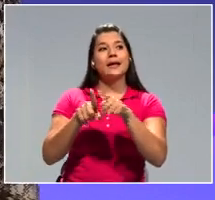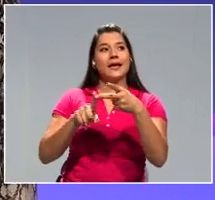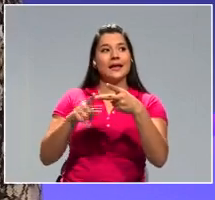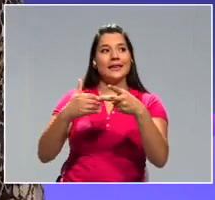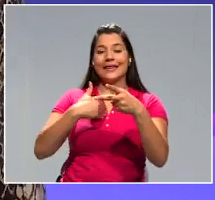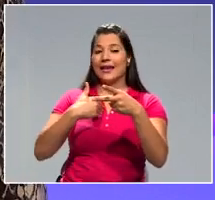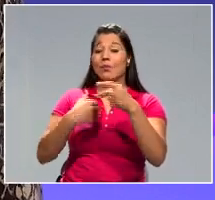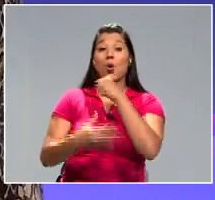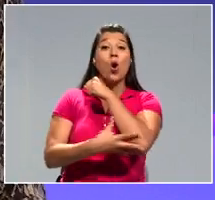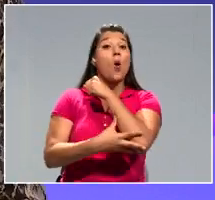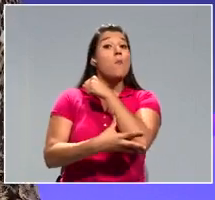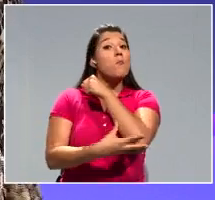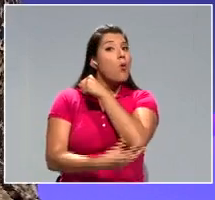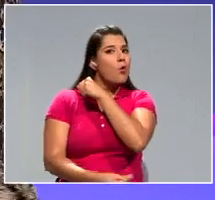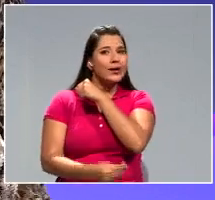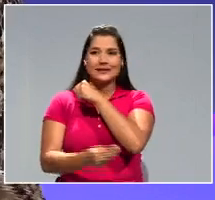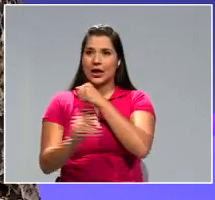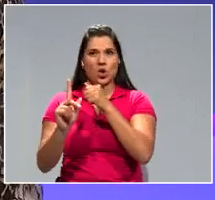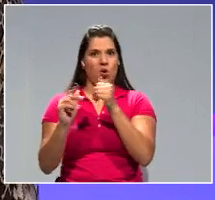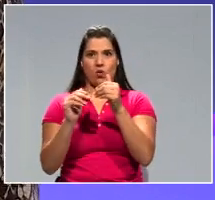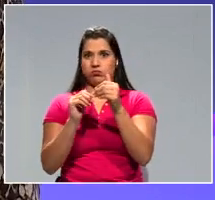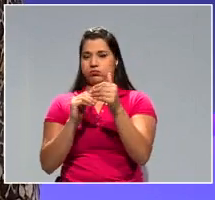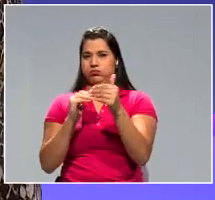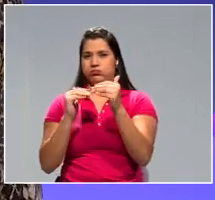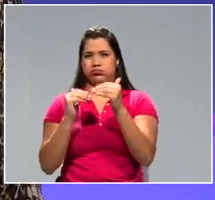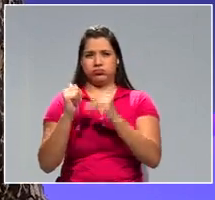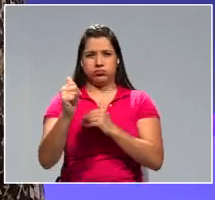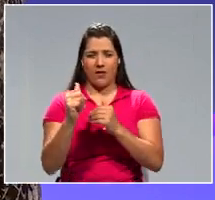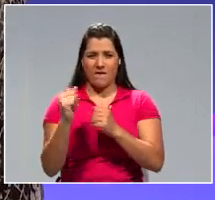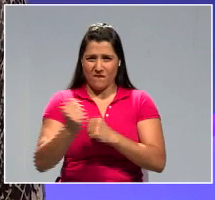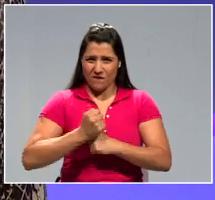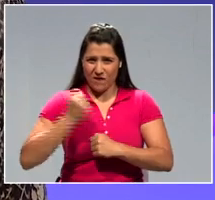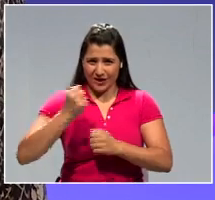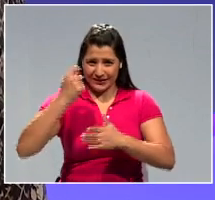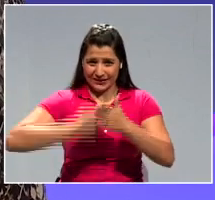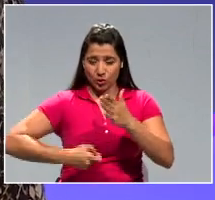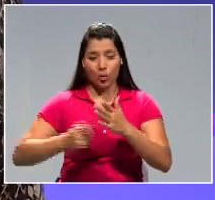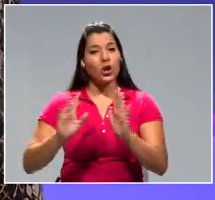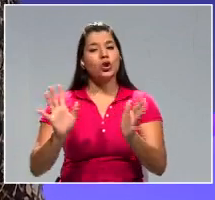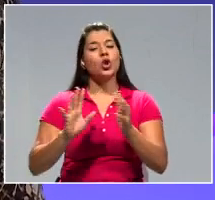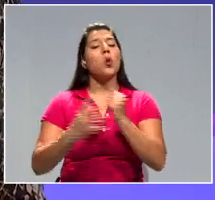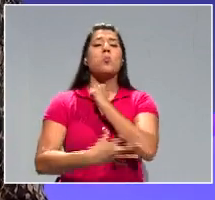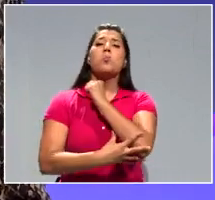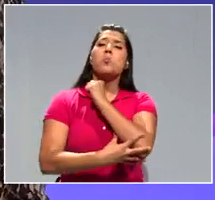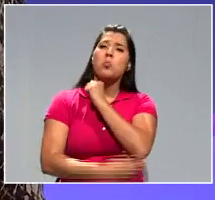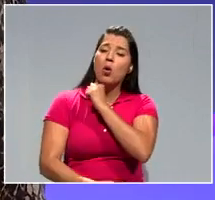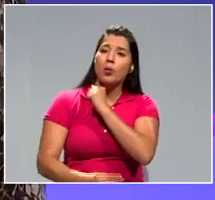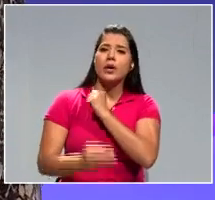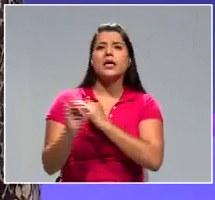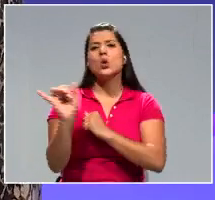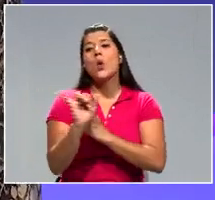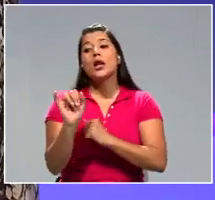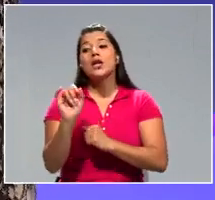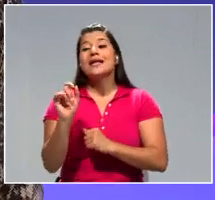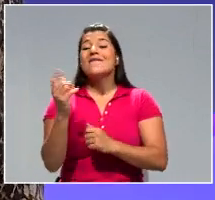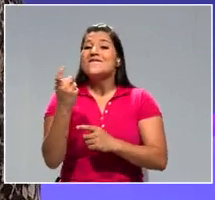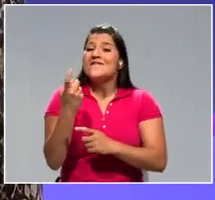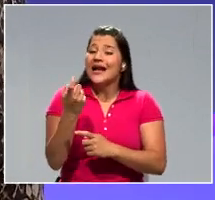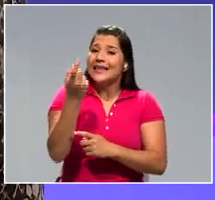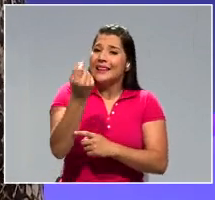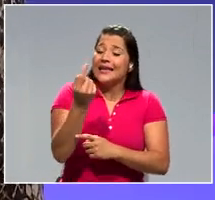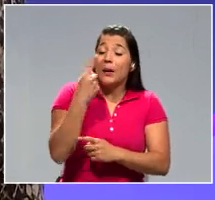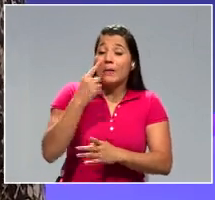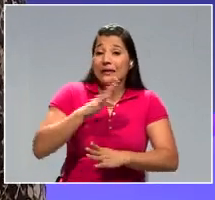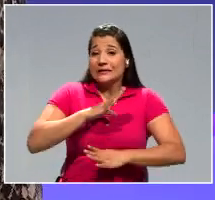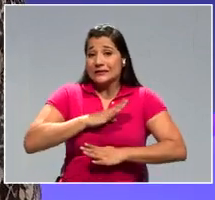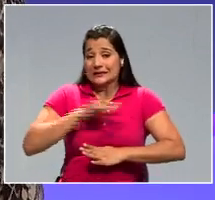no extremos, que son los que sí superan esa línea para satisfacer sus necesidades alimentarias, pero que los ingresos no les